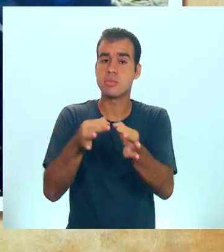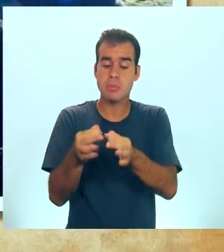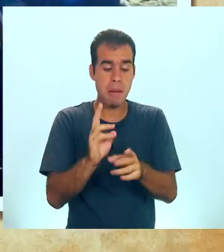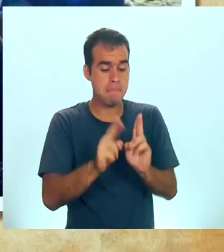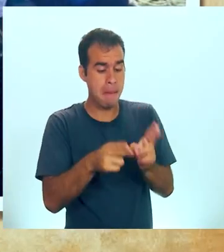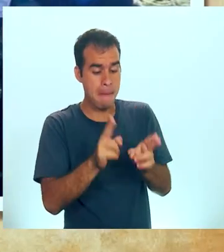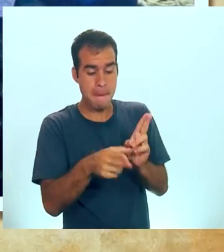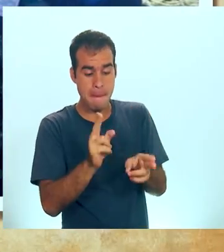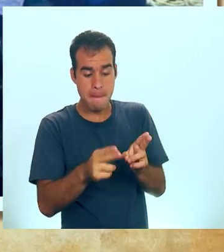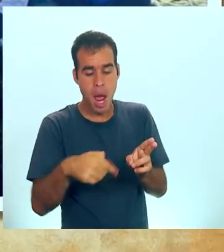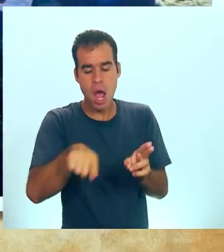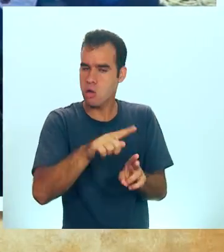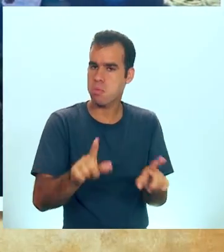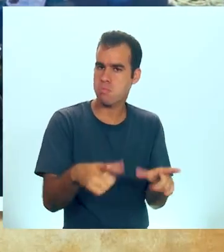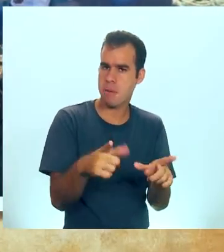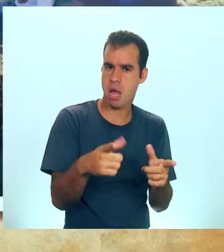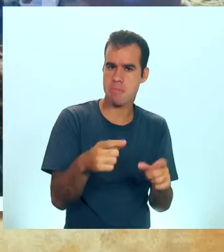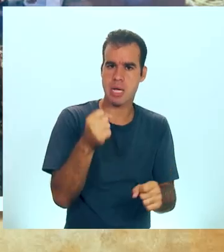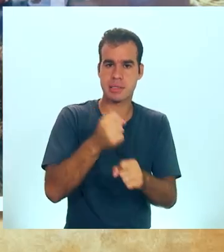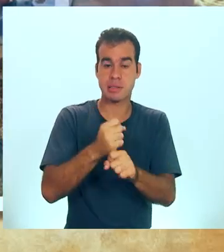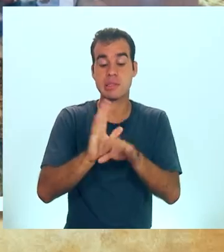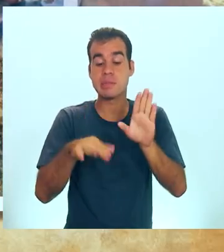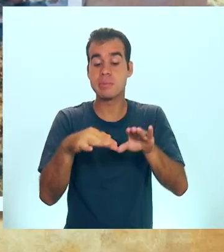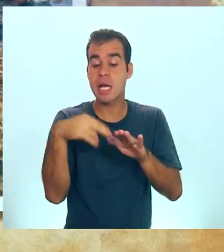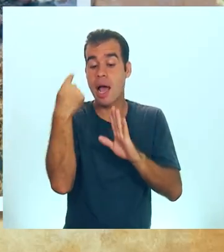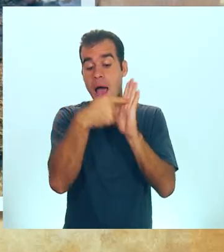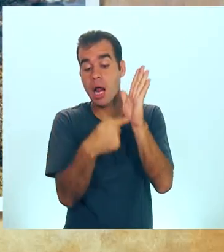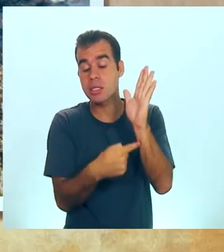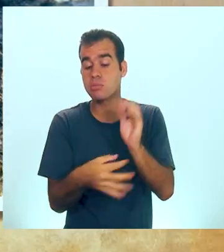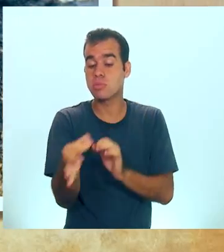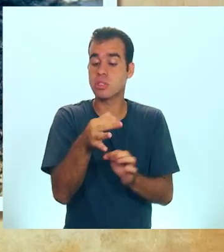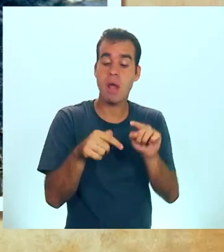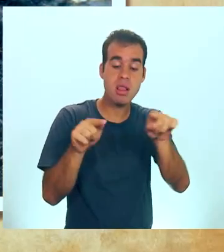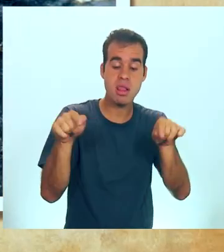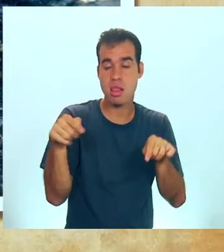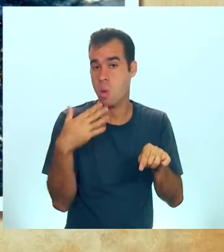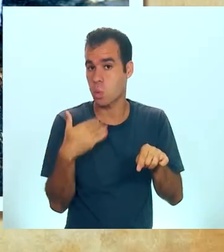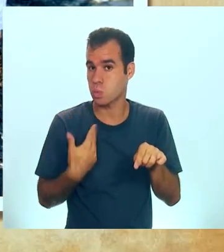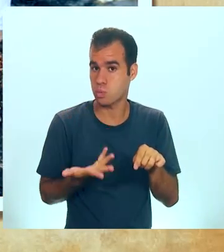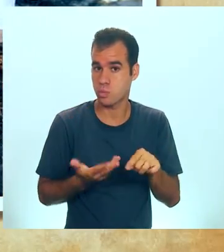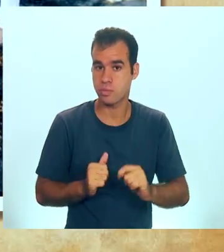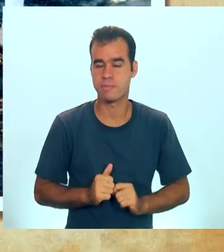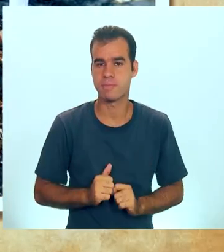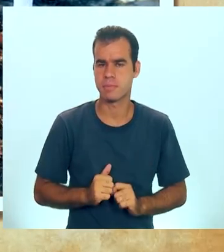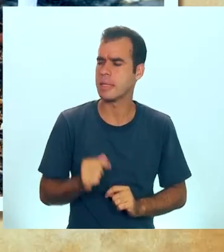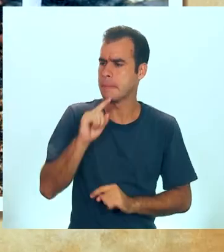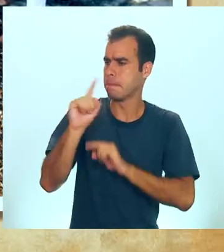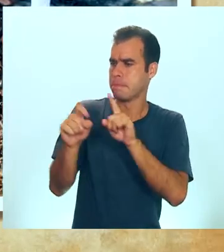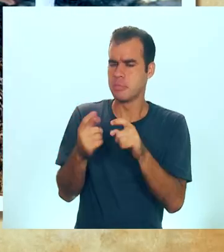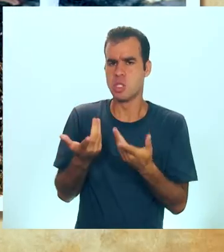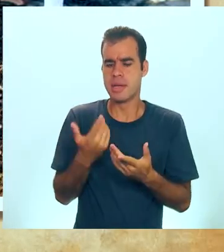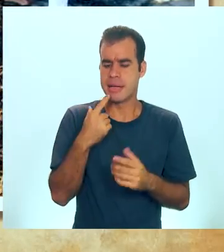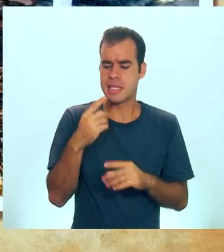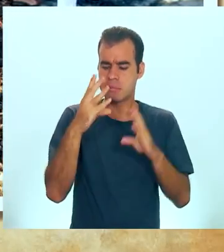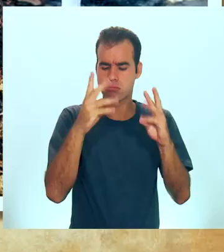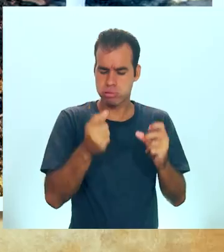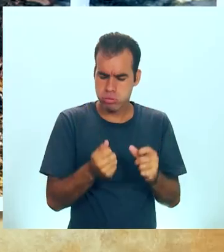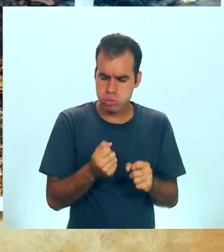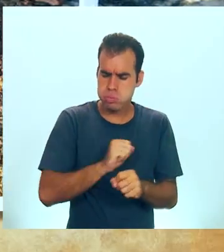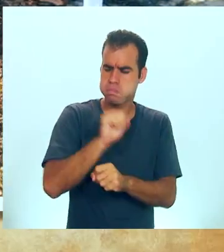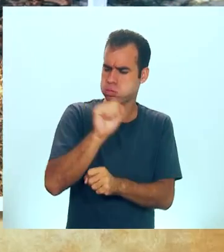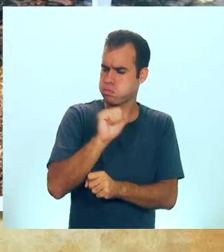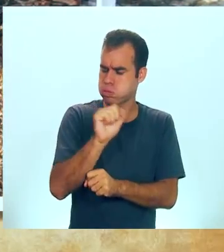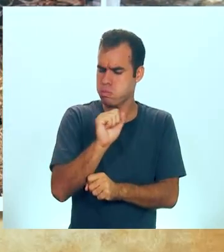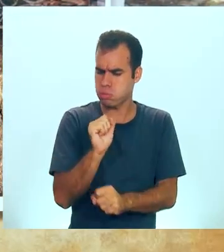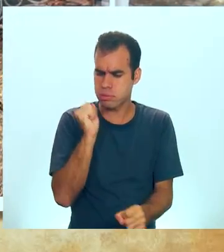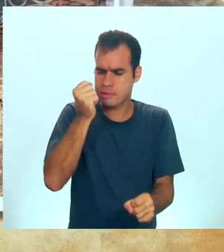dando según las características de cada municipio específicamente. Yaliel, ¿cuáles han sido los principales resultados que se han obtenido a raíz